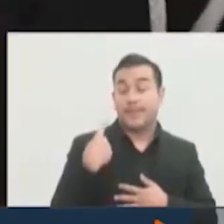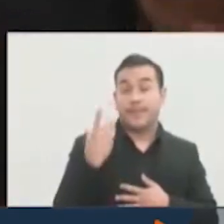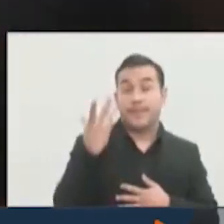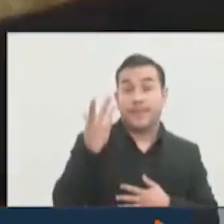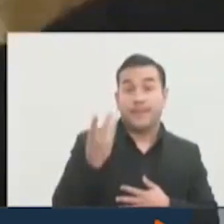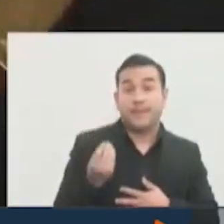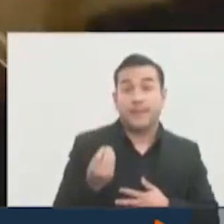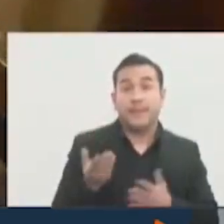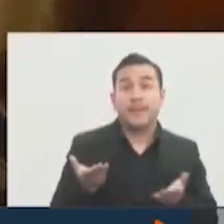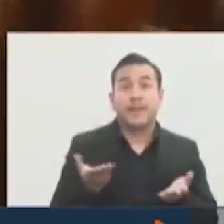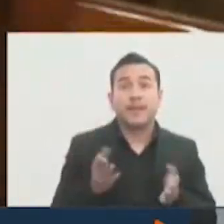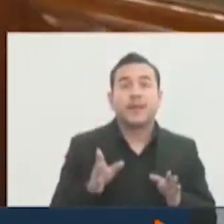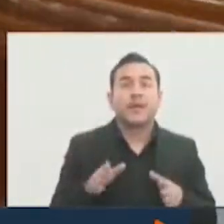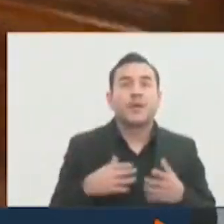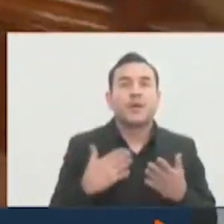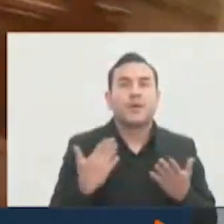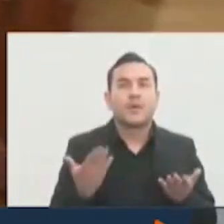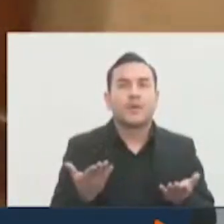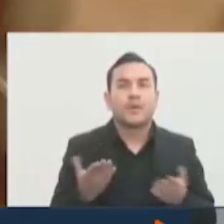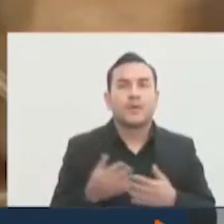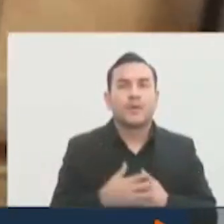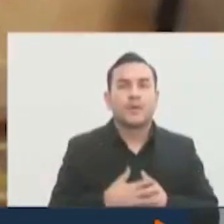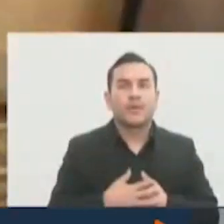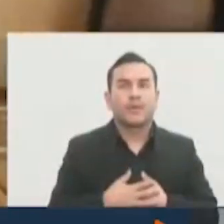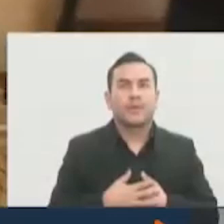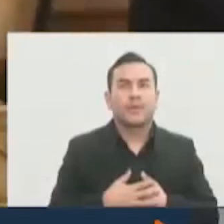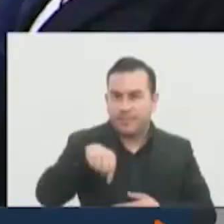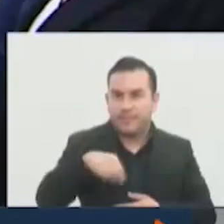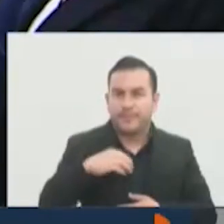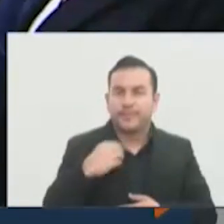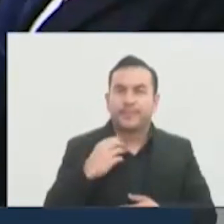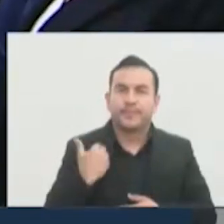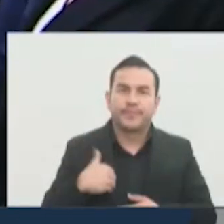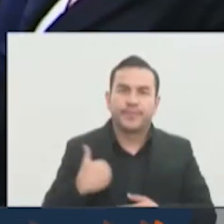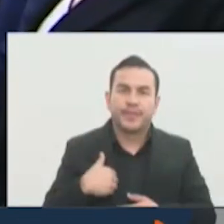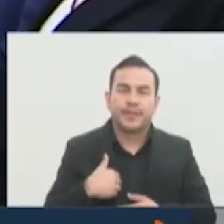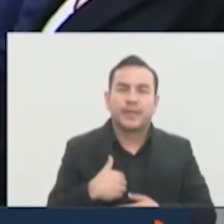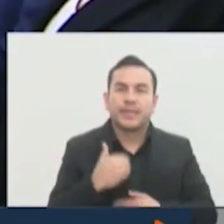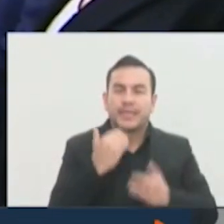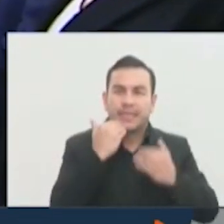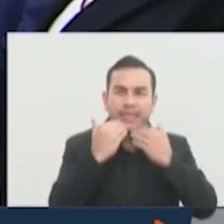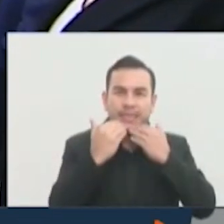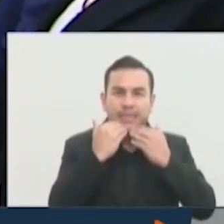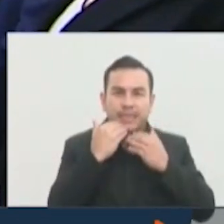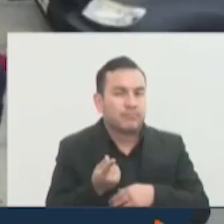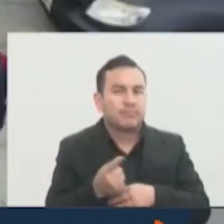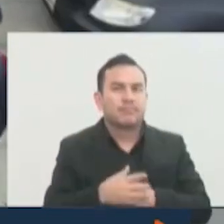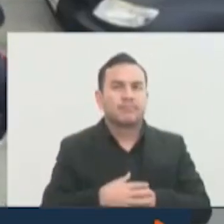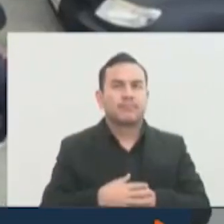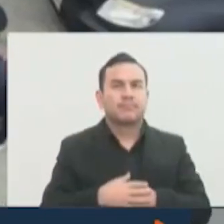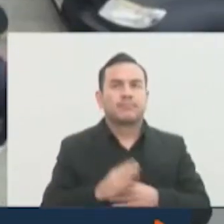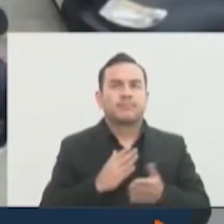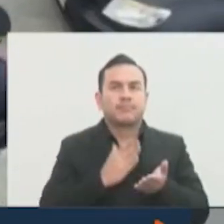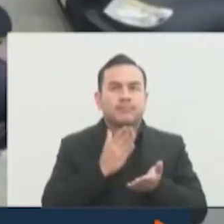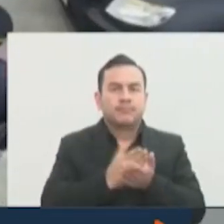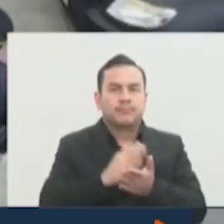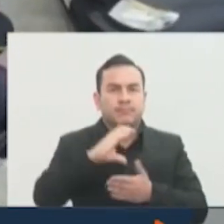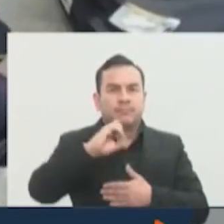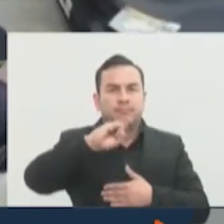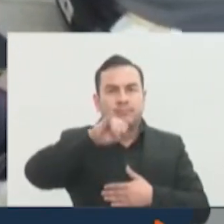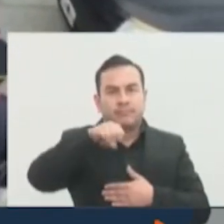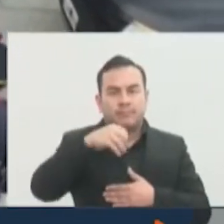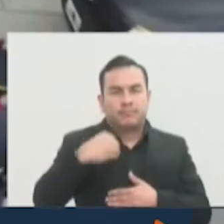de la cámara de diputados de Argentina Martín men al concluir la reunión con el político el mandatario se